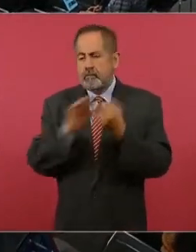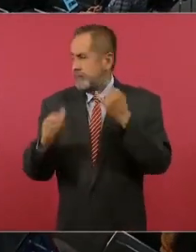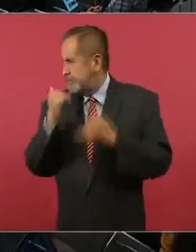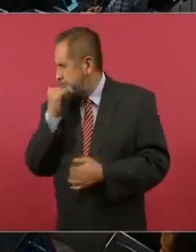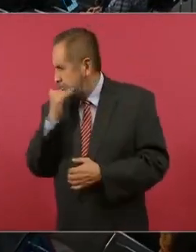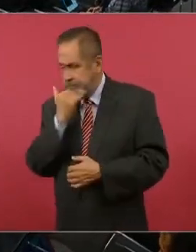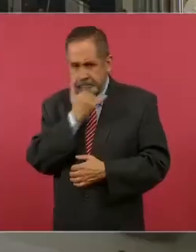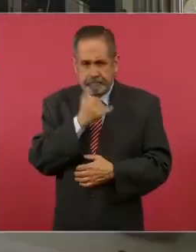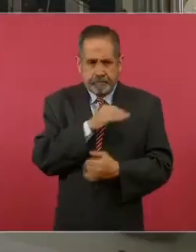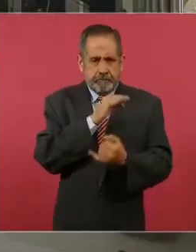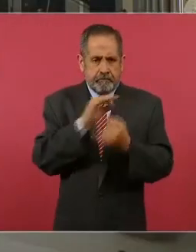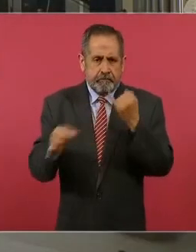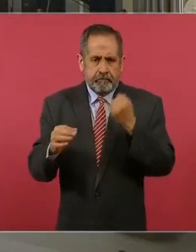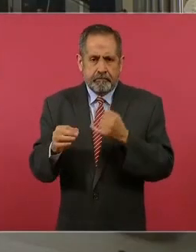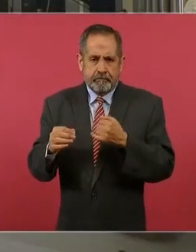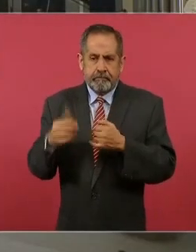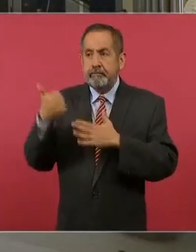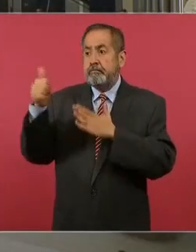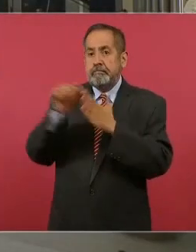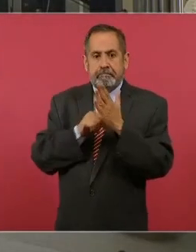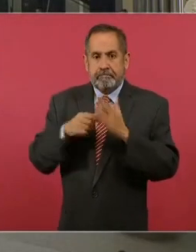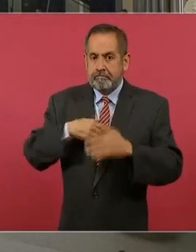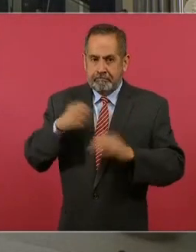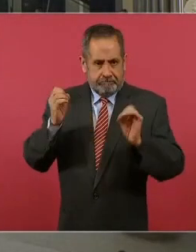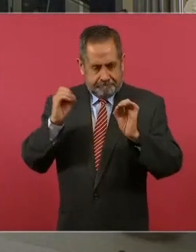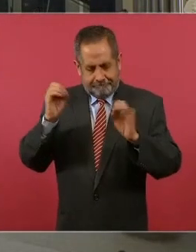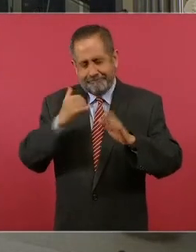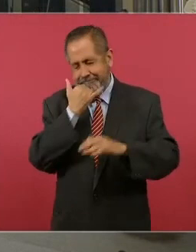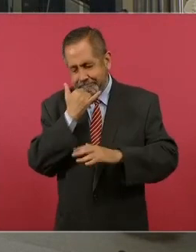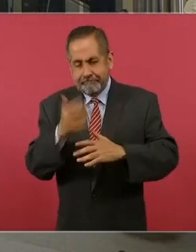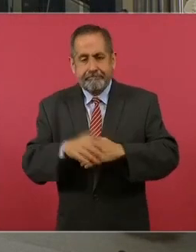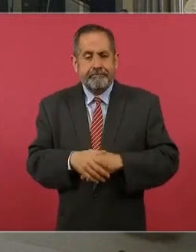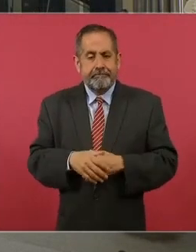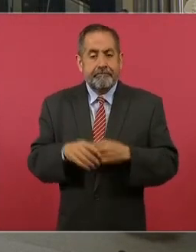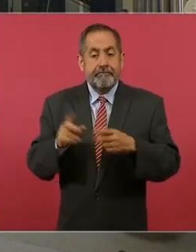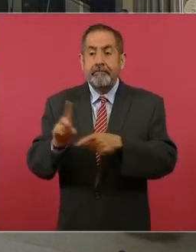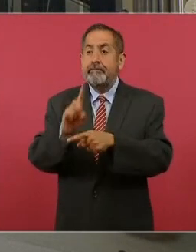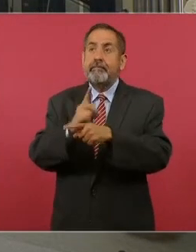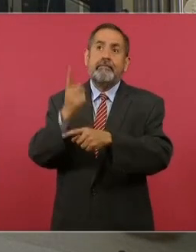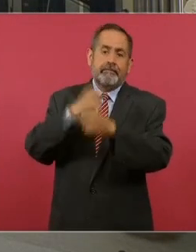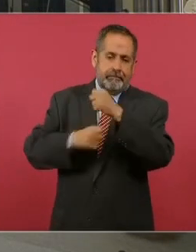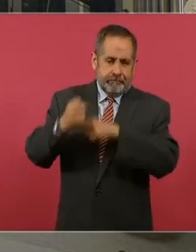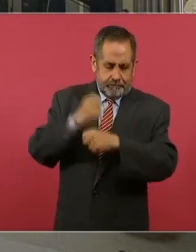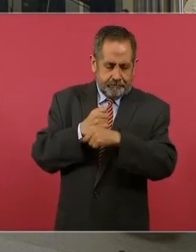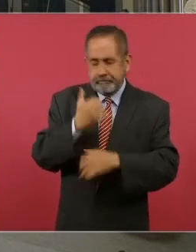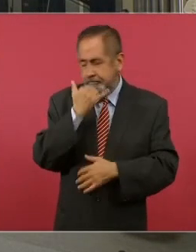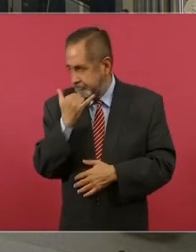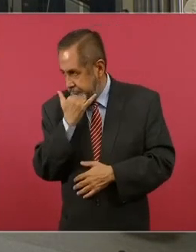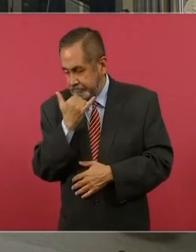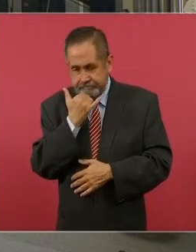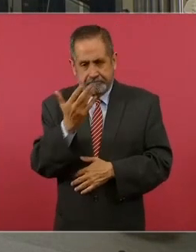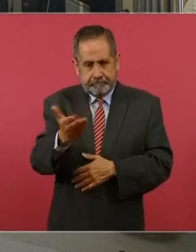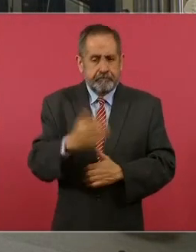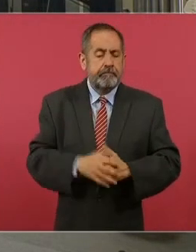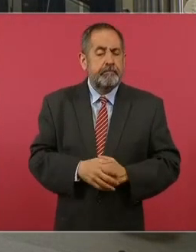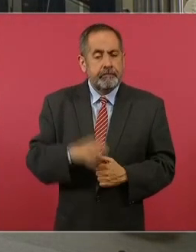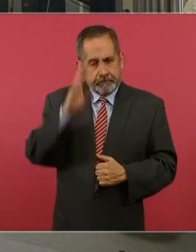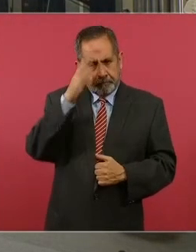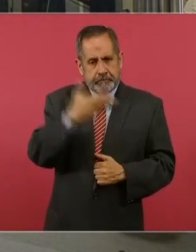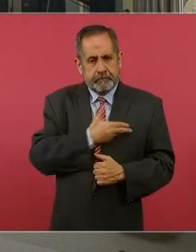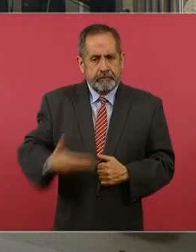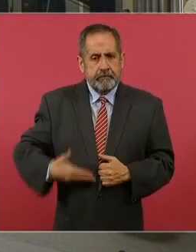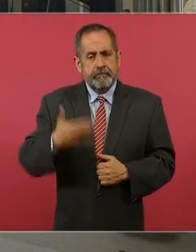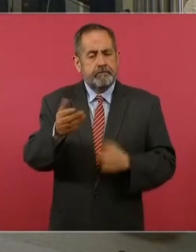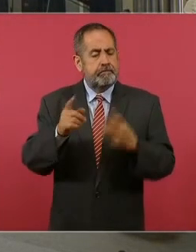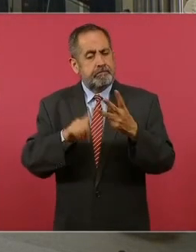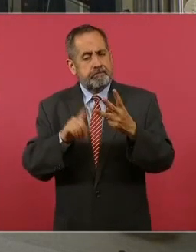compañeros, desde hace 6 meses que no participaba, y estos son casos desde el año pasado. Sí. Señor presidente, le traigo